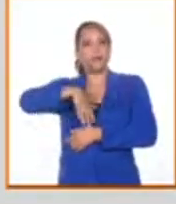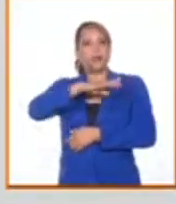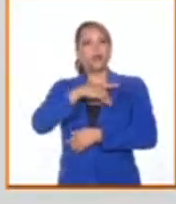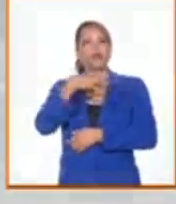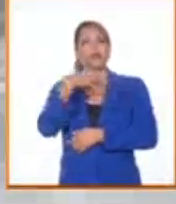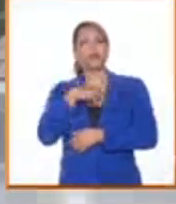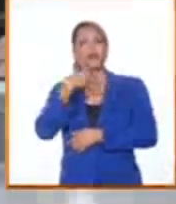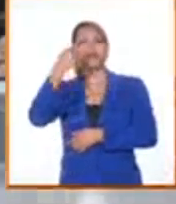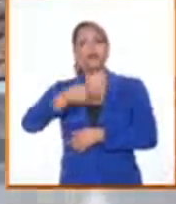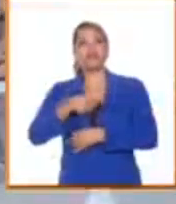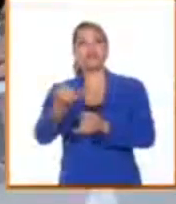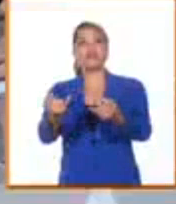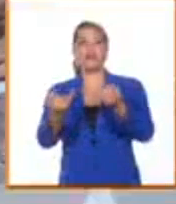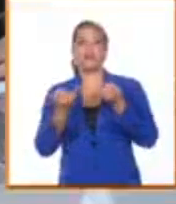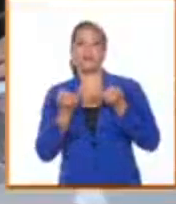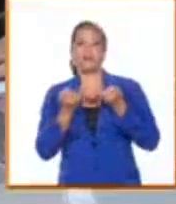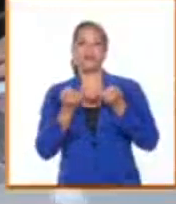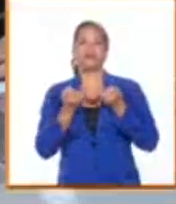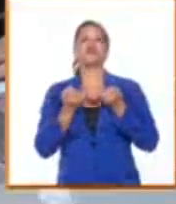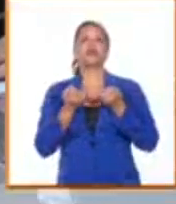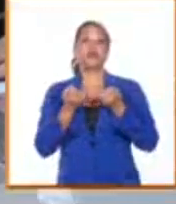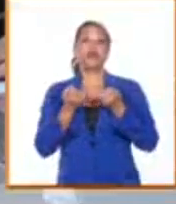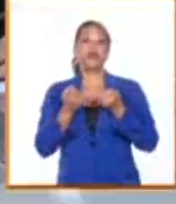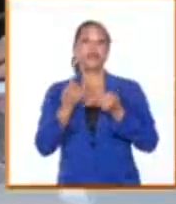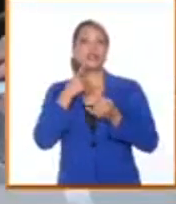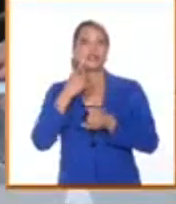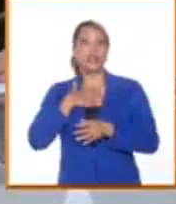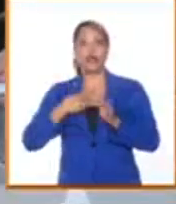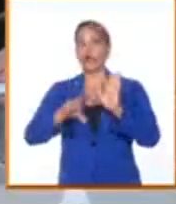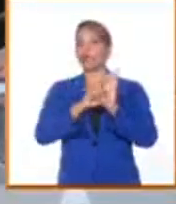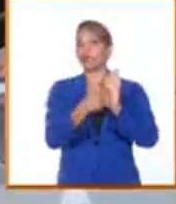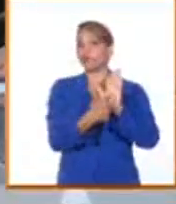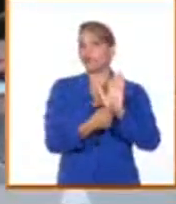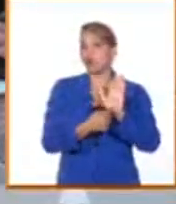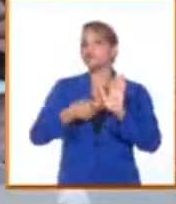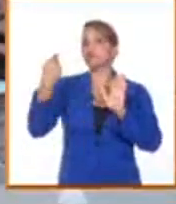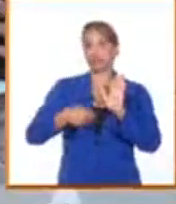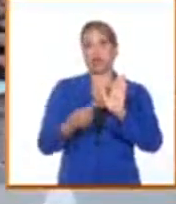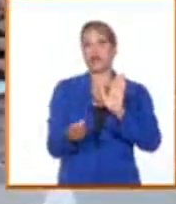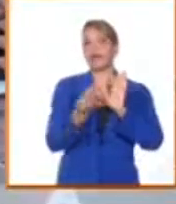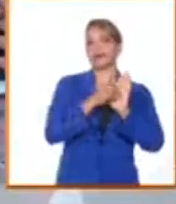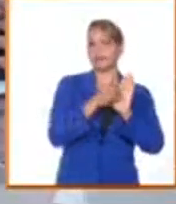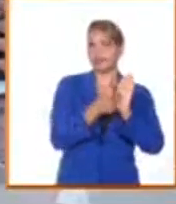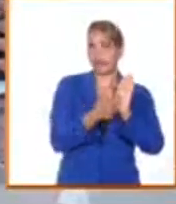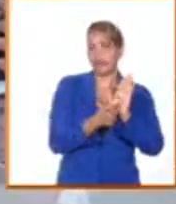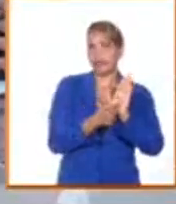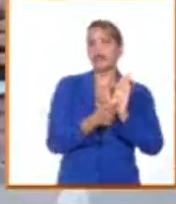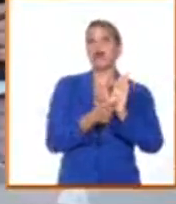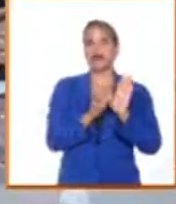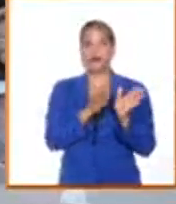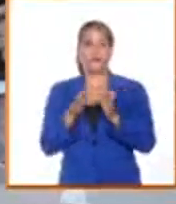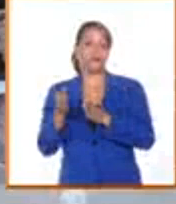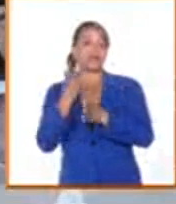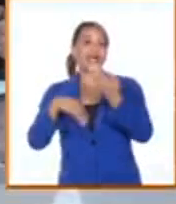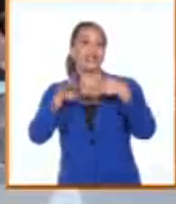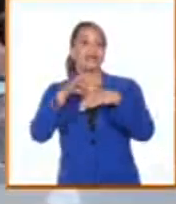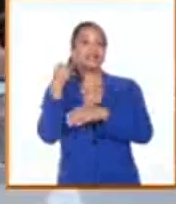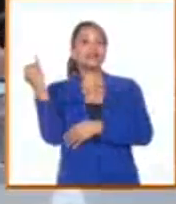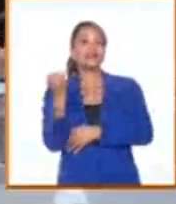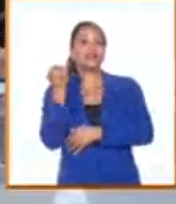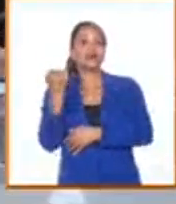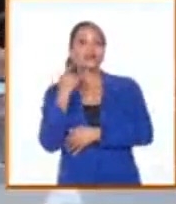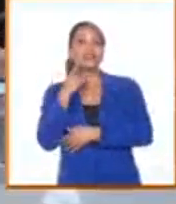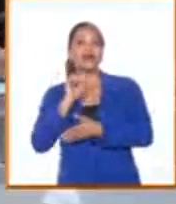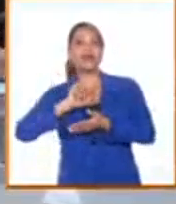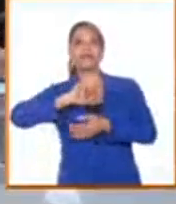que está recogido en la Constitución de la República. Y que está además reconocido en nuestra Constitución. Porque, ¿qué ocurre, Randy? A nivel internacional ya hoy están